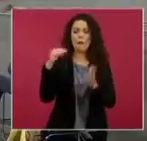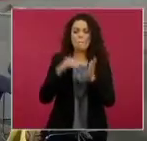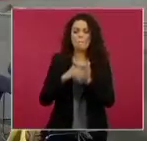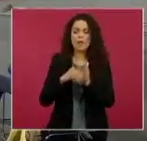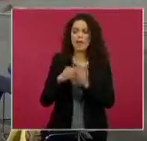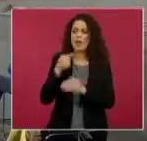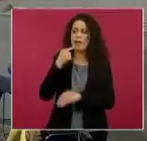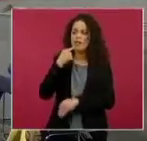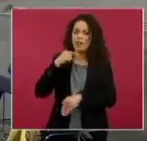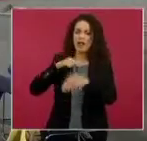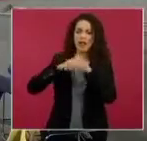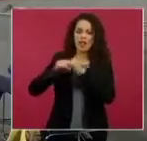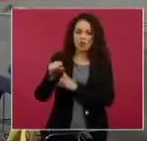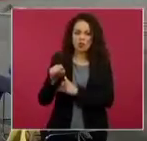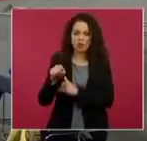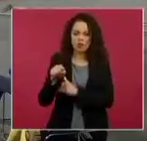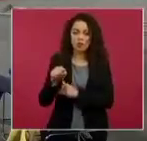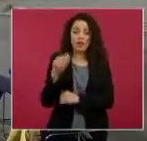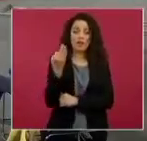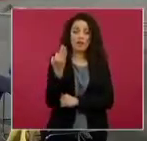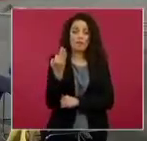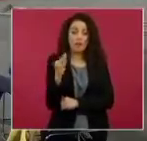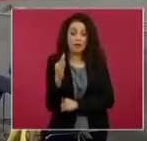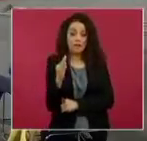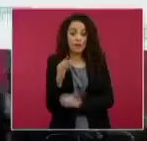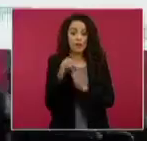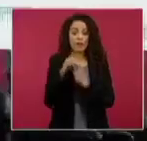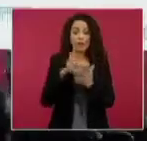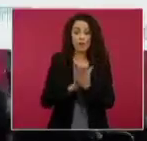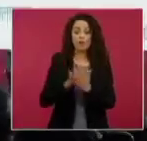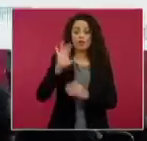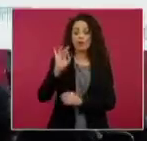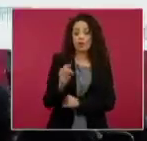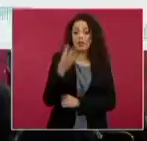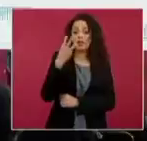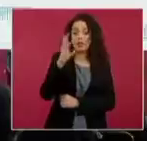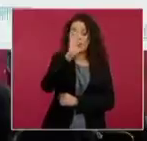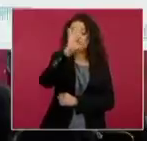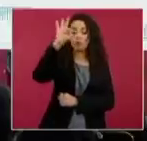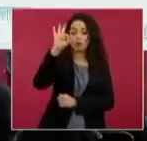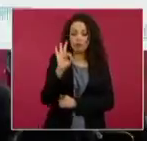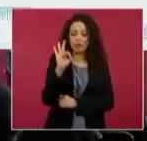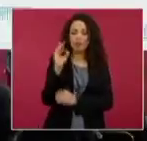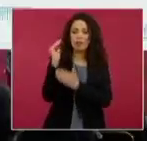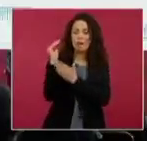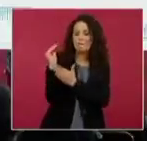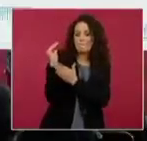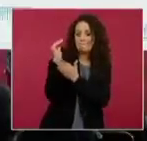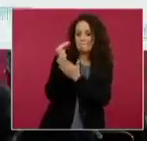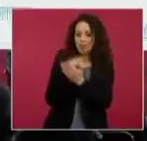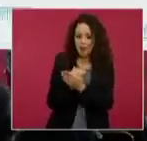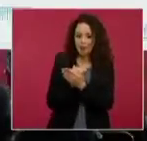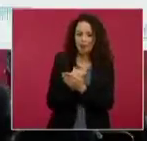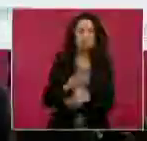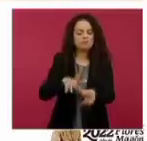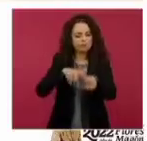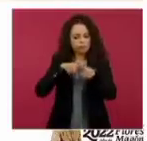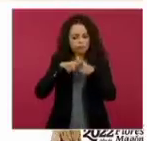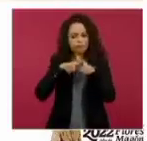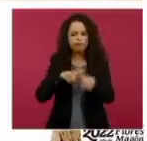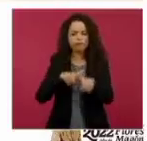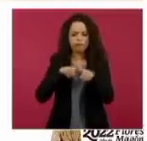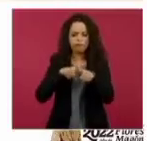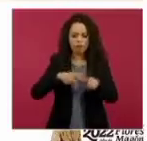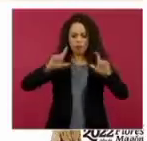fuero federal. En febrero se registran 33% menos y sigue la tendencia a la